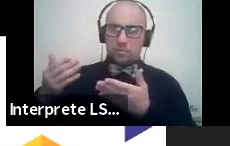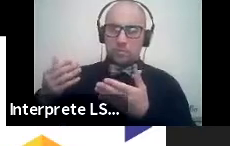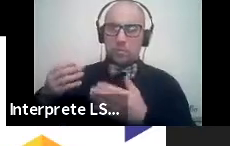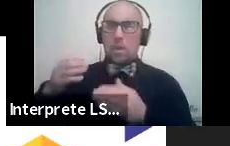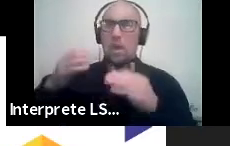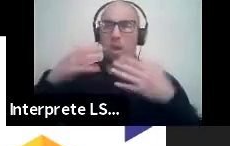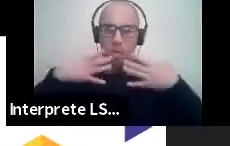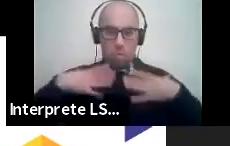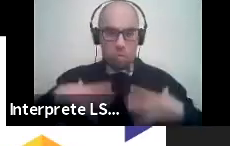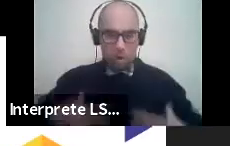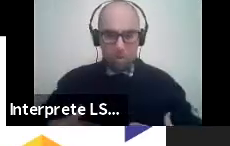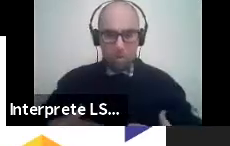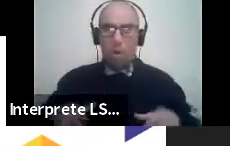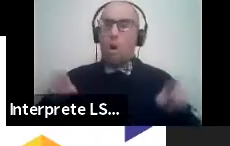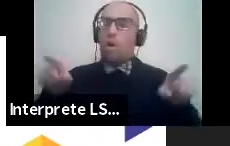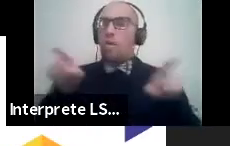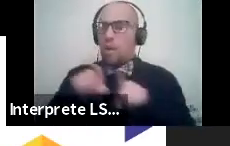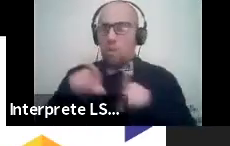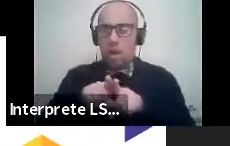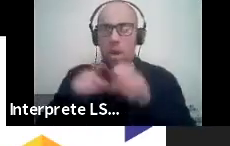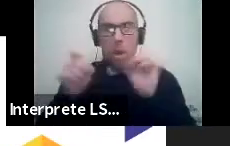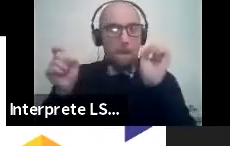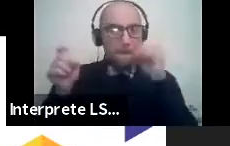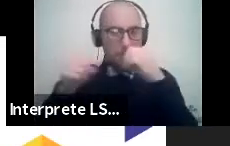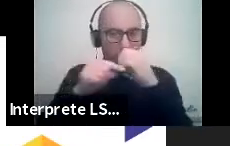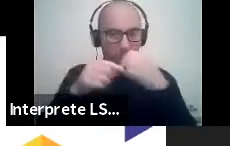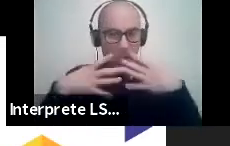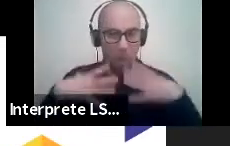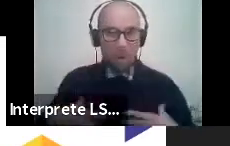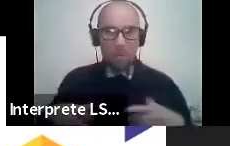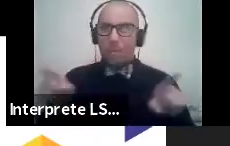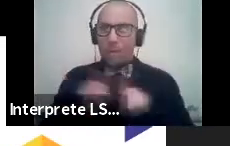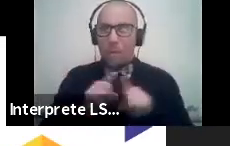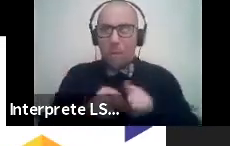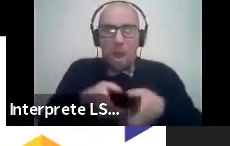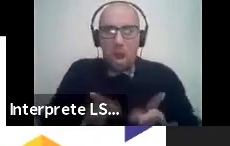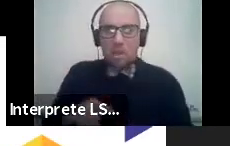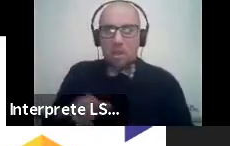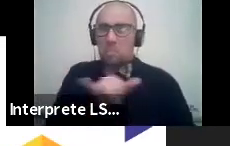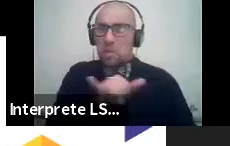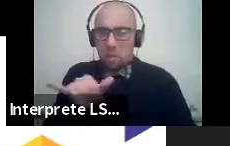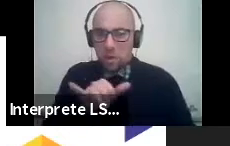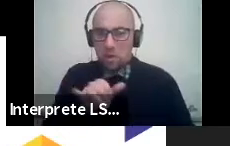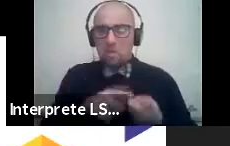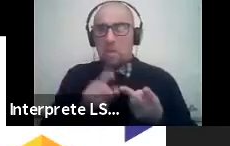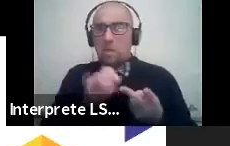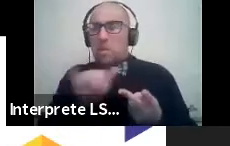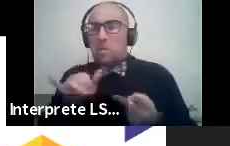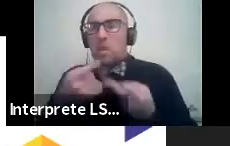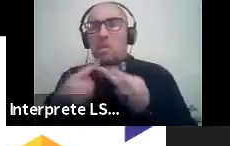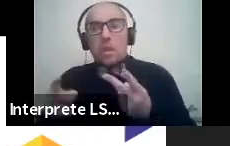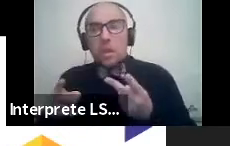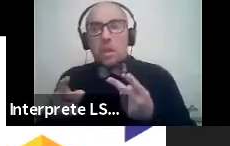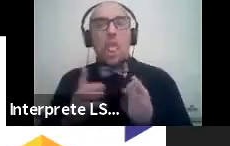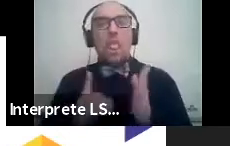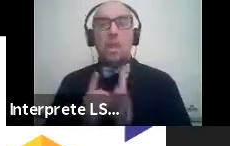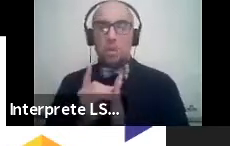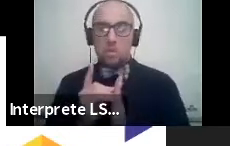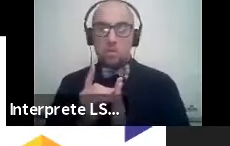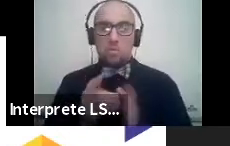No hay ninguna diferencia cuando los niños nacen, ¿ya? Entonces, la diferencia está, durante